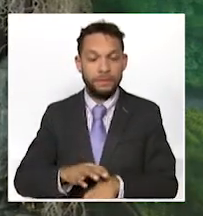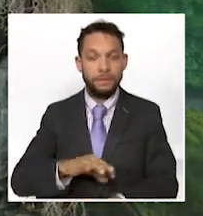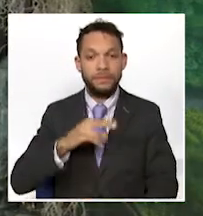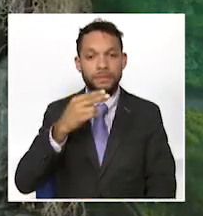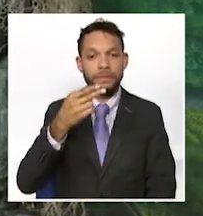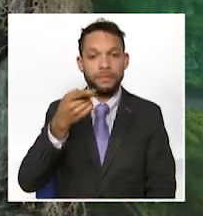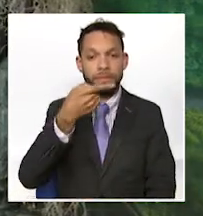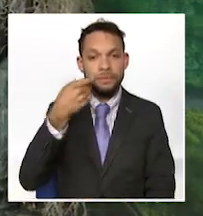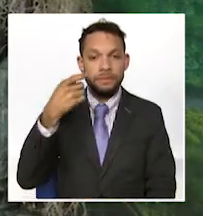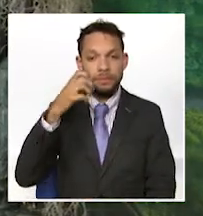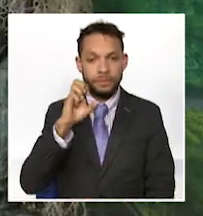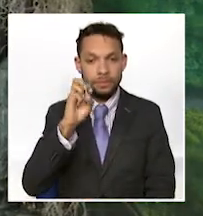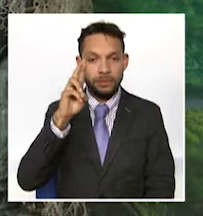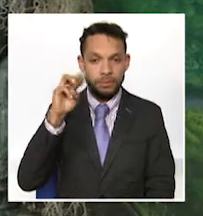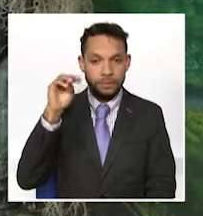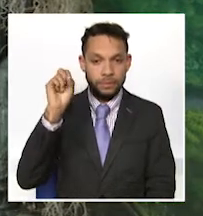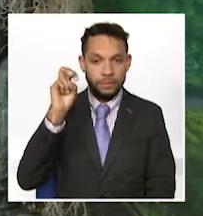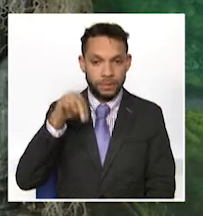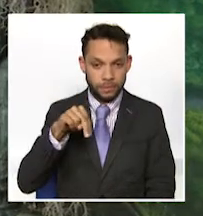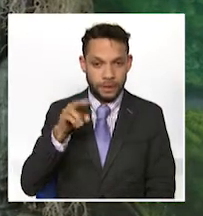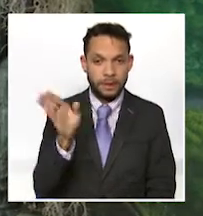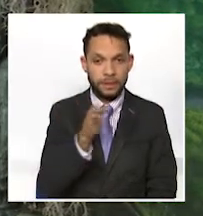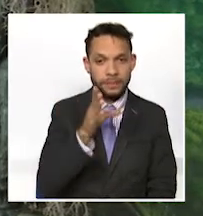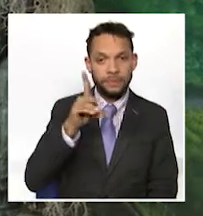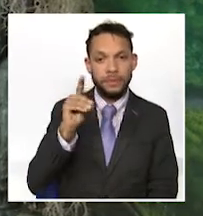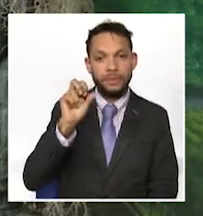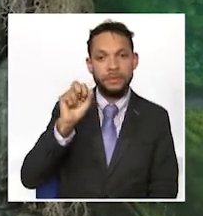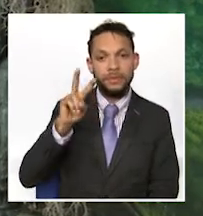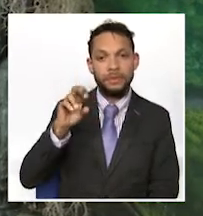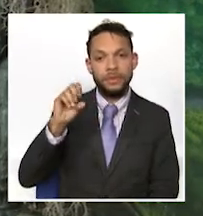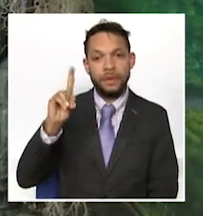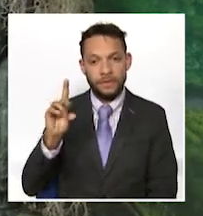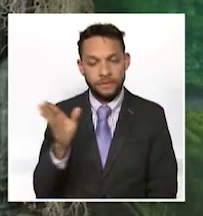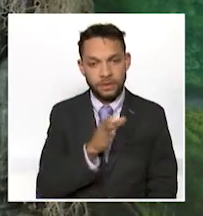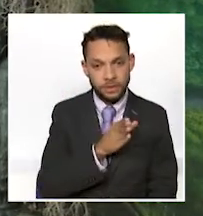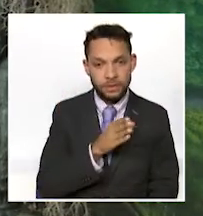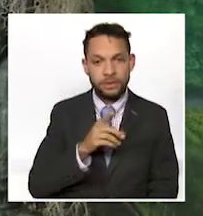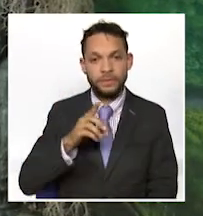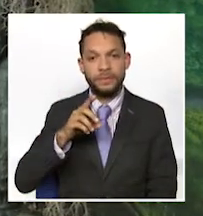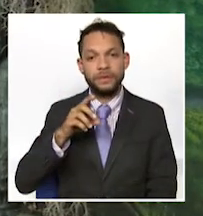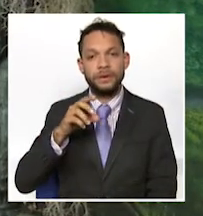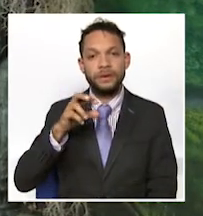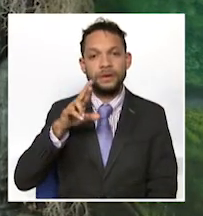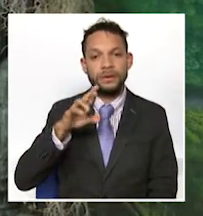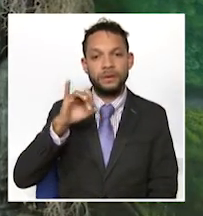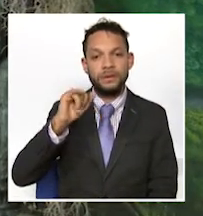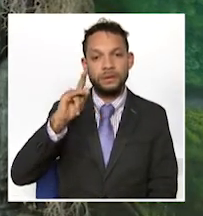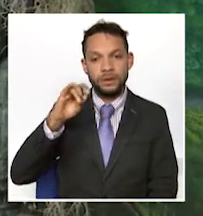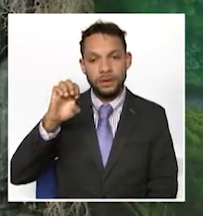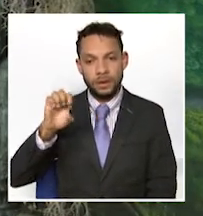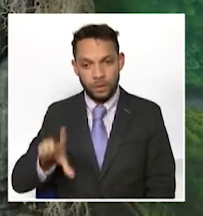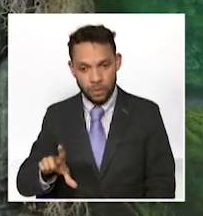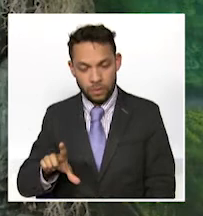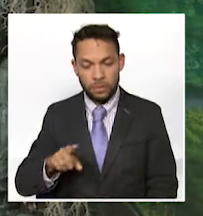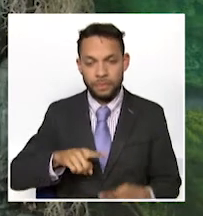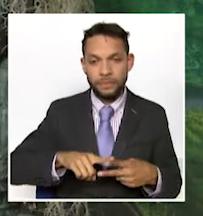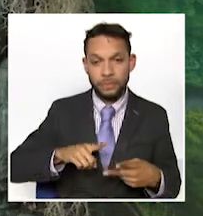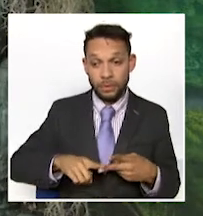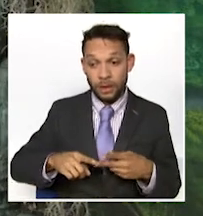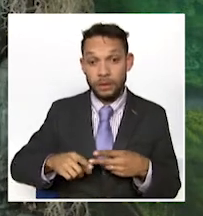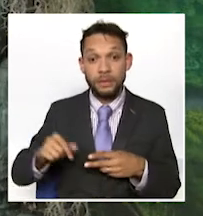doctor David Cubillos, vamos a estar con el doctor Raúl Andrés Londoño, quien nos acompaña en la parte